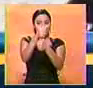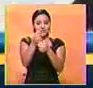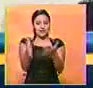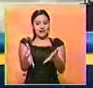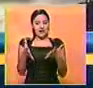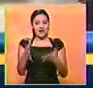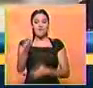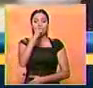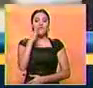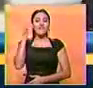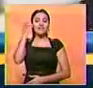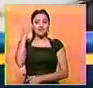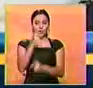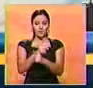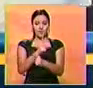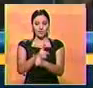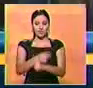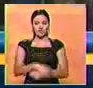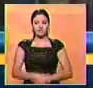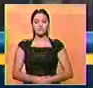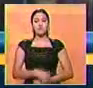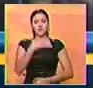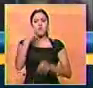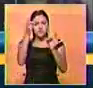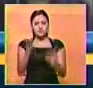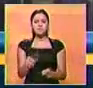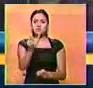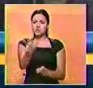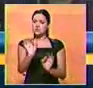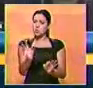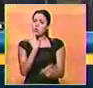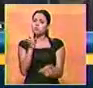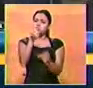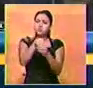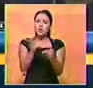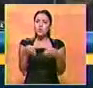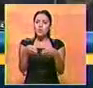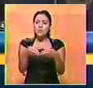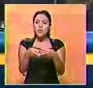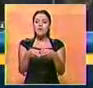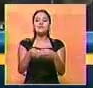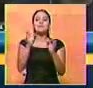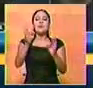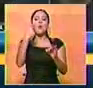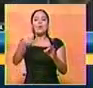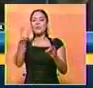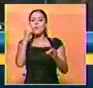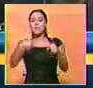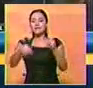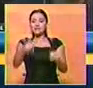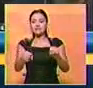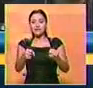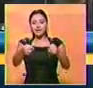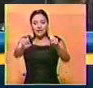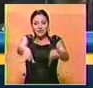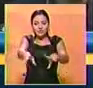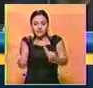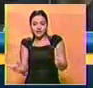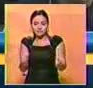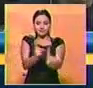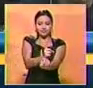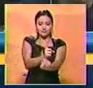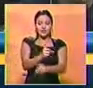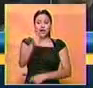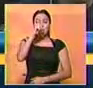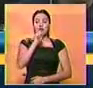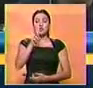de Francia. Varios medios estadounidenses aseguran que Armstrong se incorporará al equipo Astana, lo que ocasionaría la renuncia del ciclista español Alberto Contador, el ganador del Tour de Francia en el